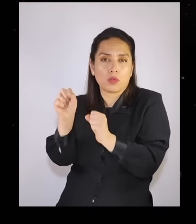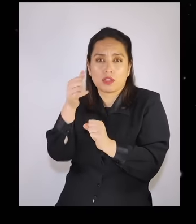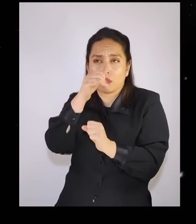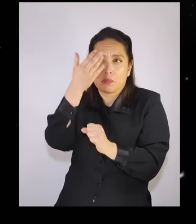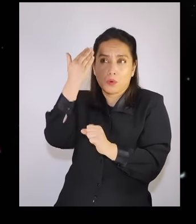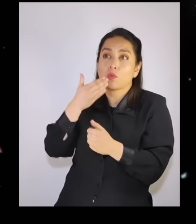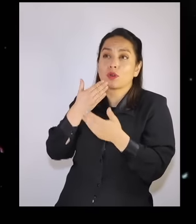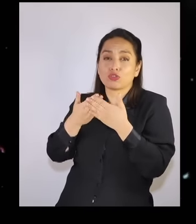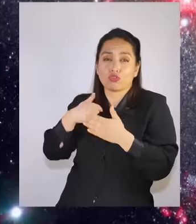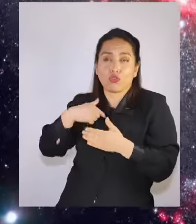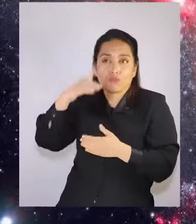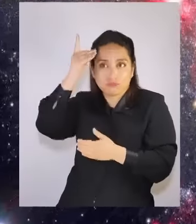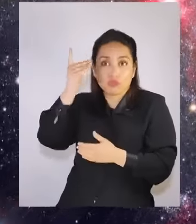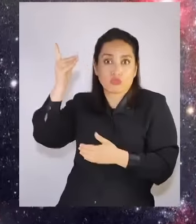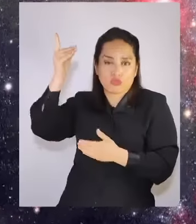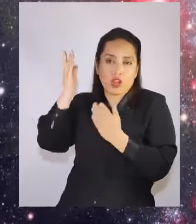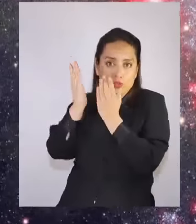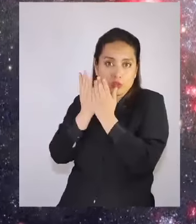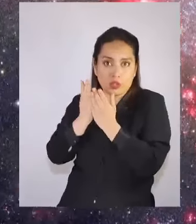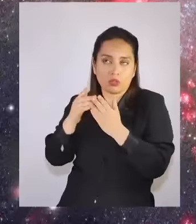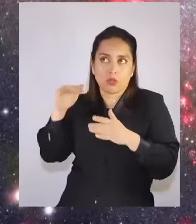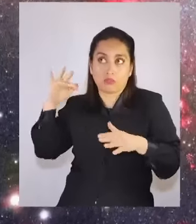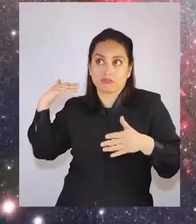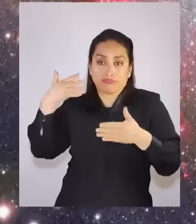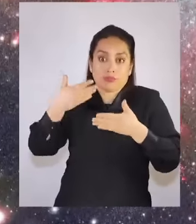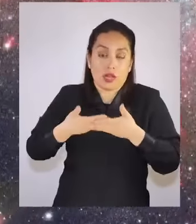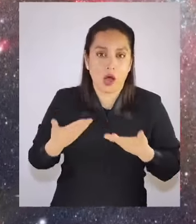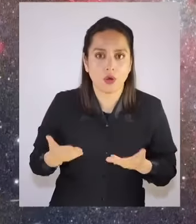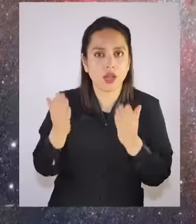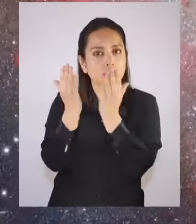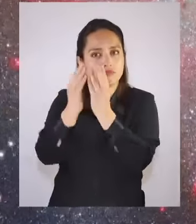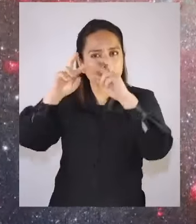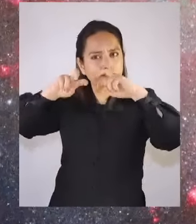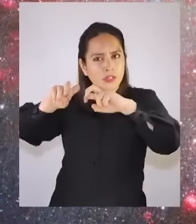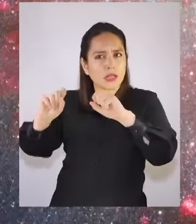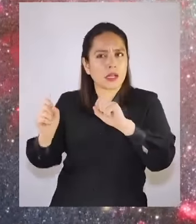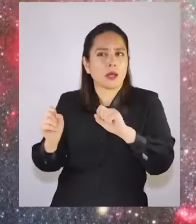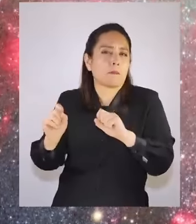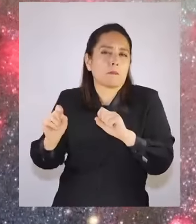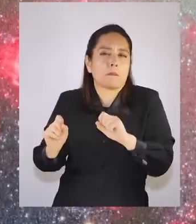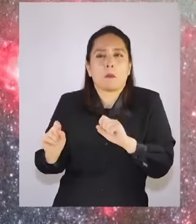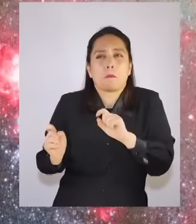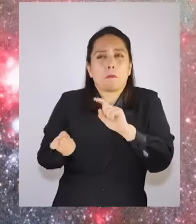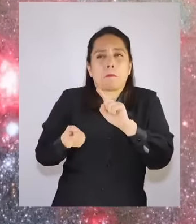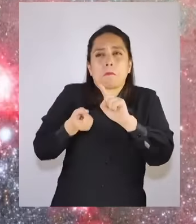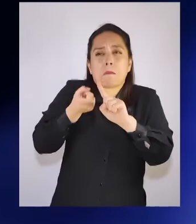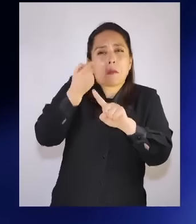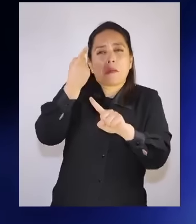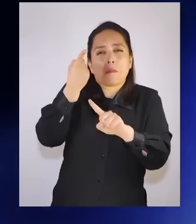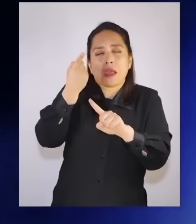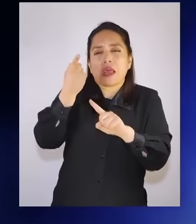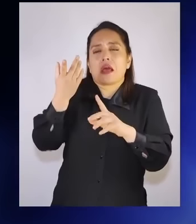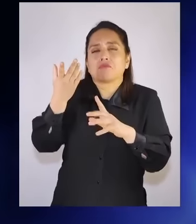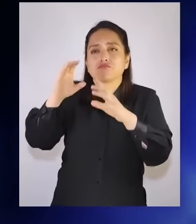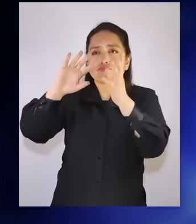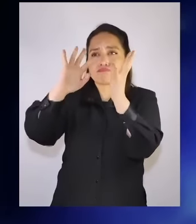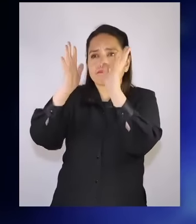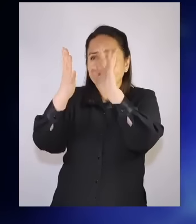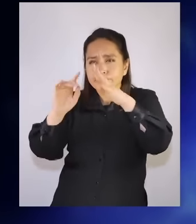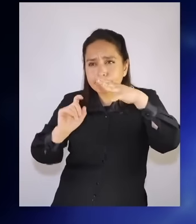cuando yo hice mi doctorado, ahora, hoy en día, que estamos estudiando básicamente las primeras galaxias que se formaron, galaxias que